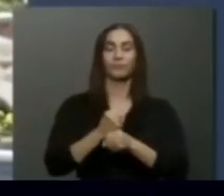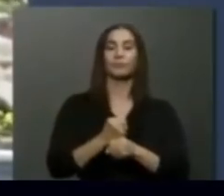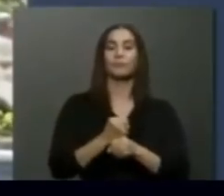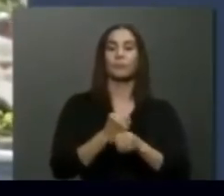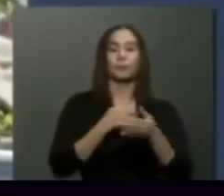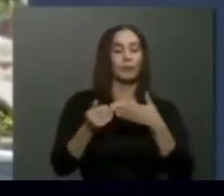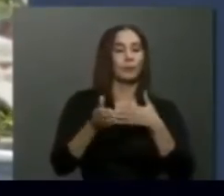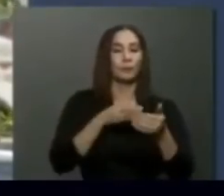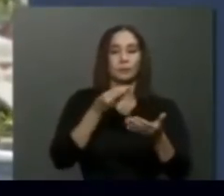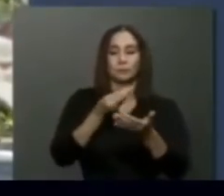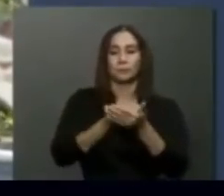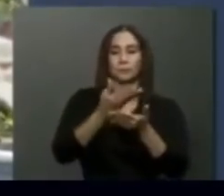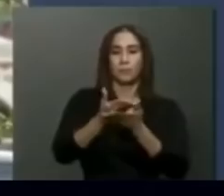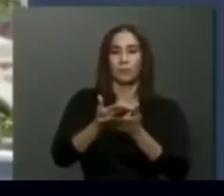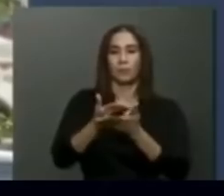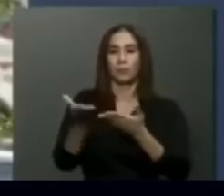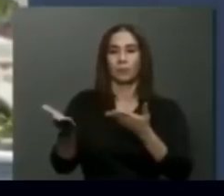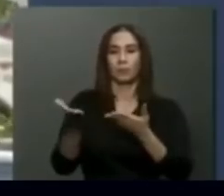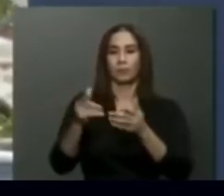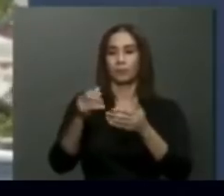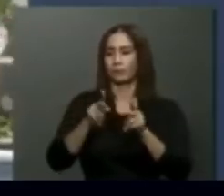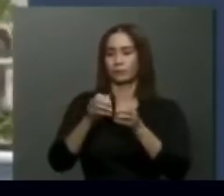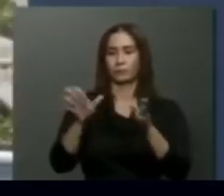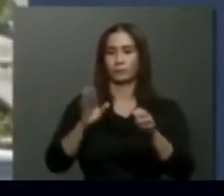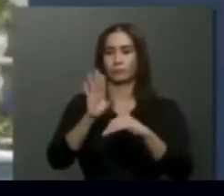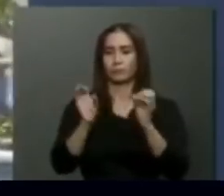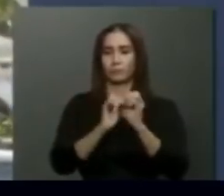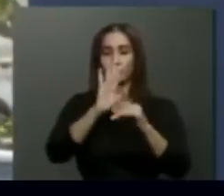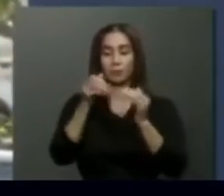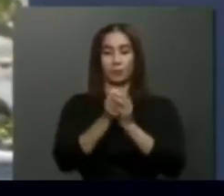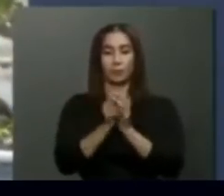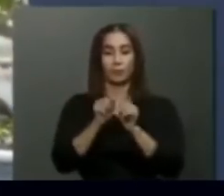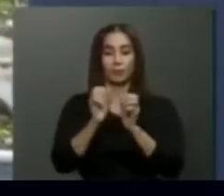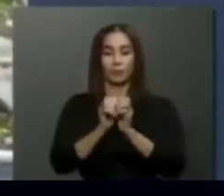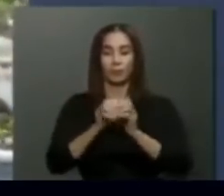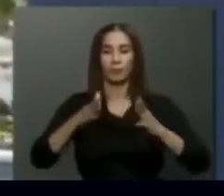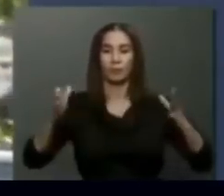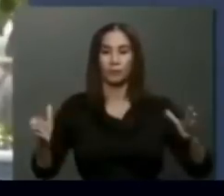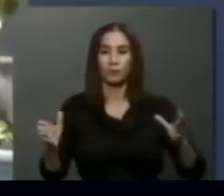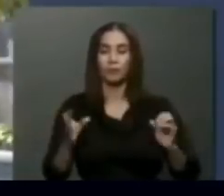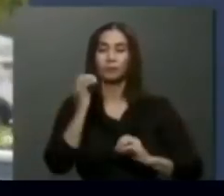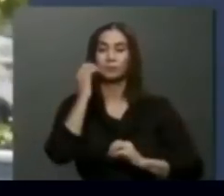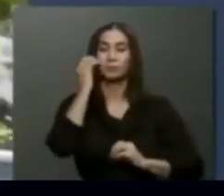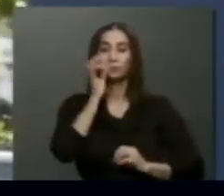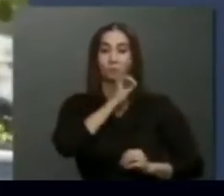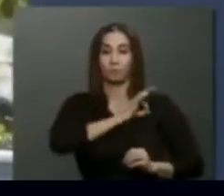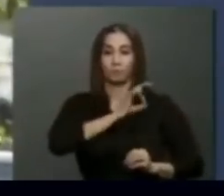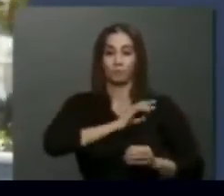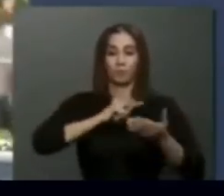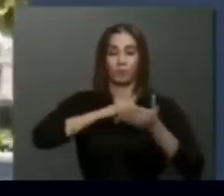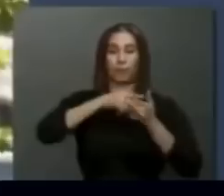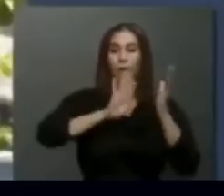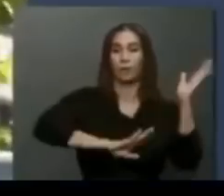sin ningún centavo dejado en las arcas públicas. Ampliamos las cantidades de hogares beneficiarios del